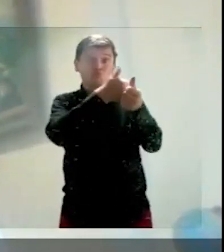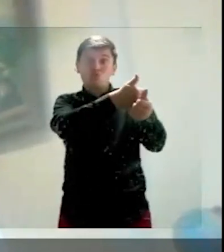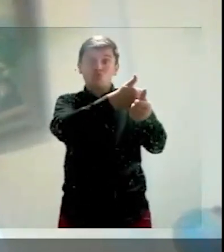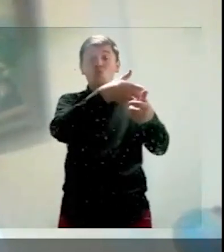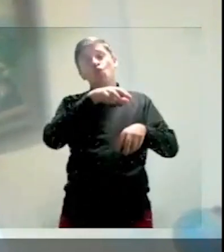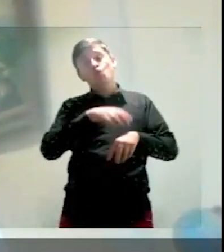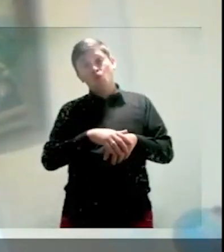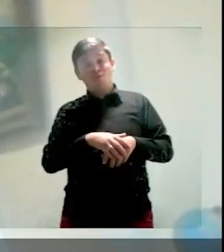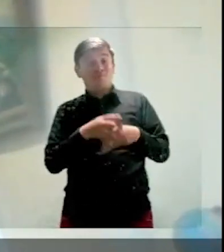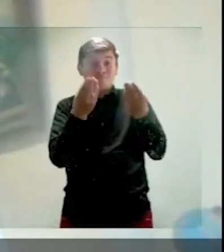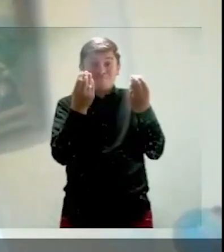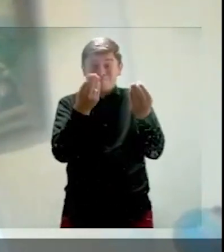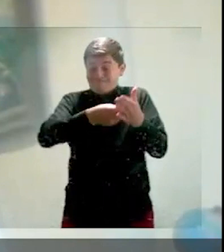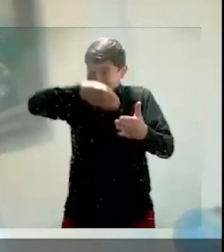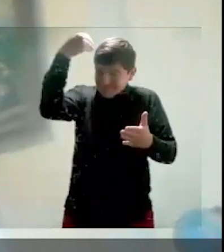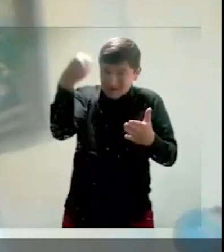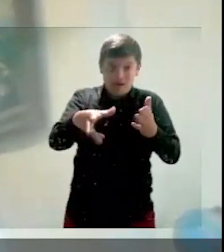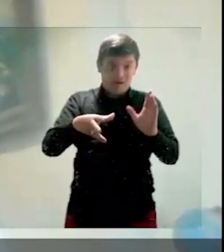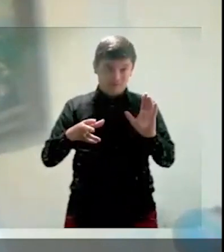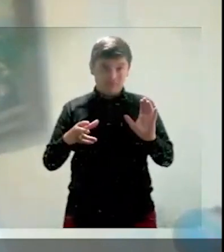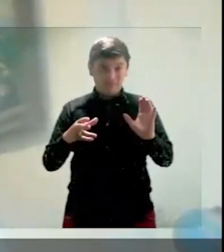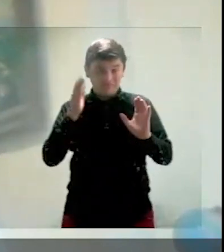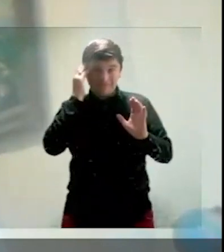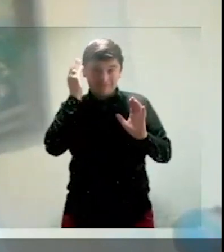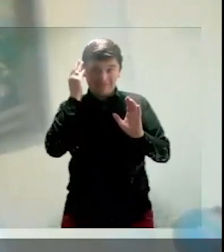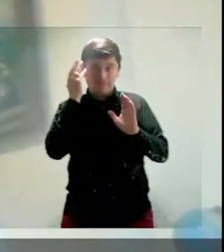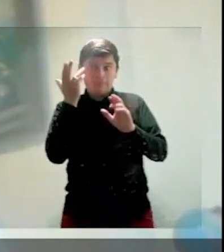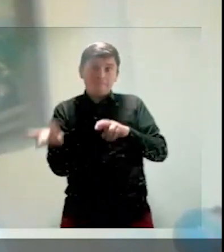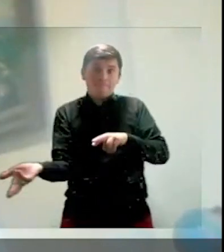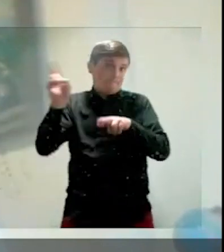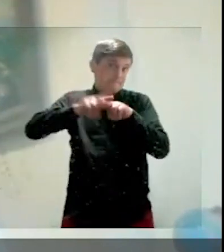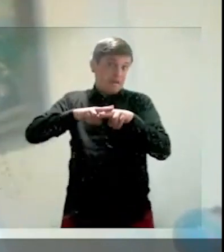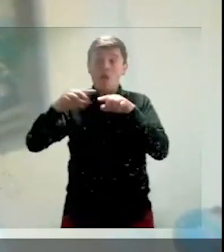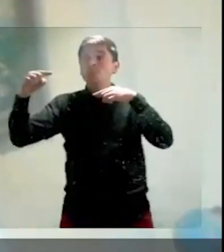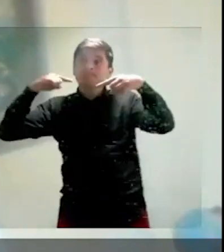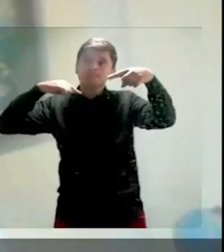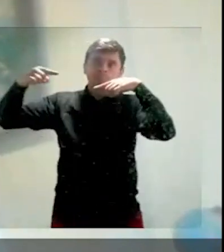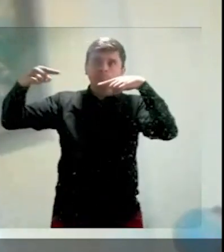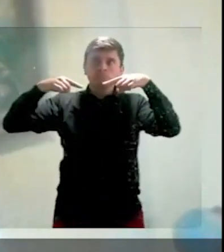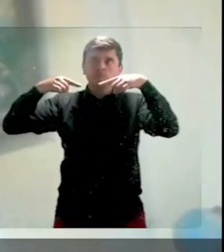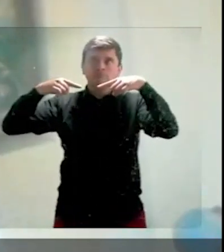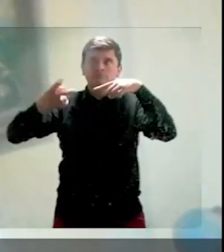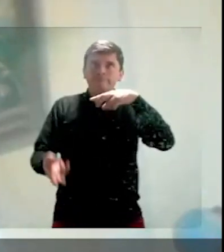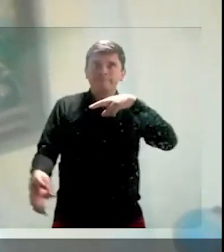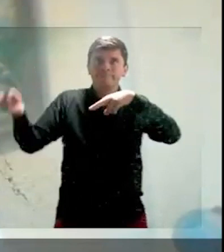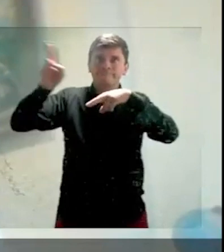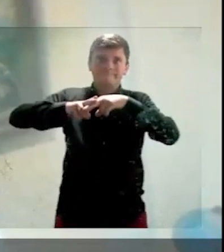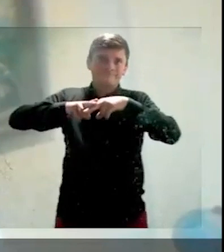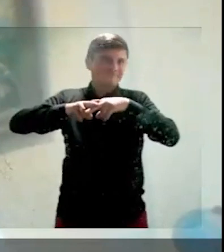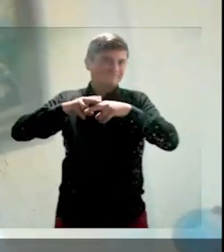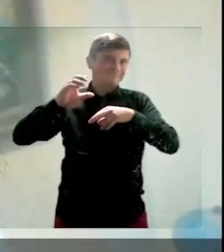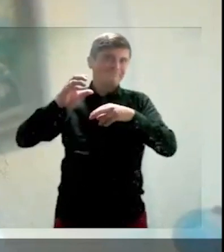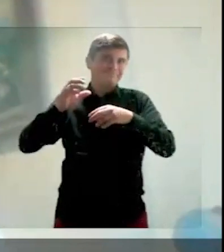bastante costoso, pues eso es un costo adicional a la operatividad normal